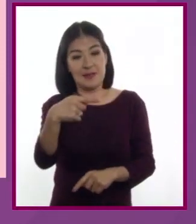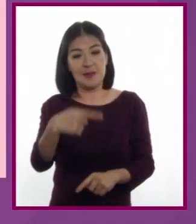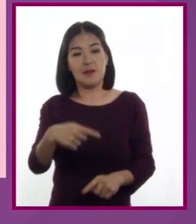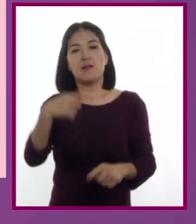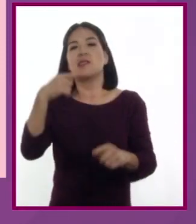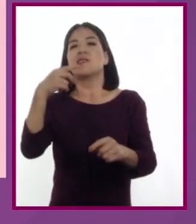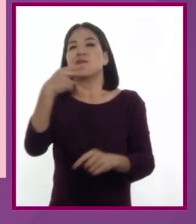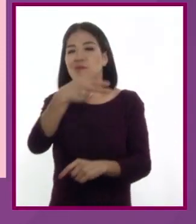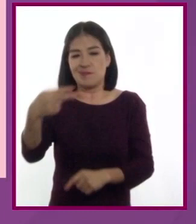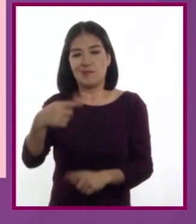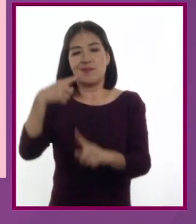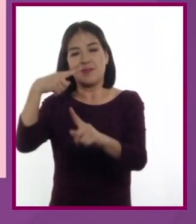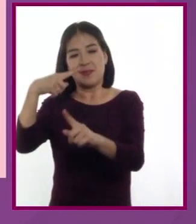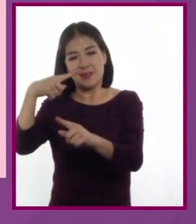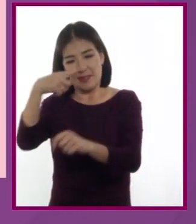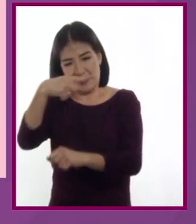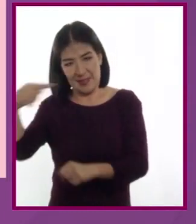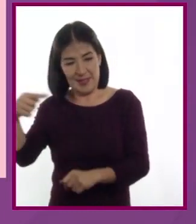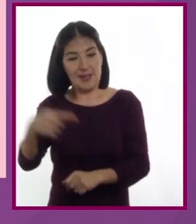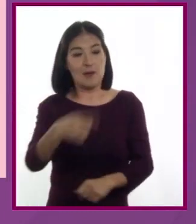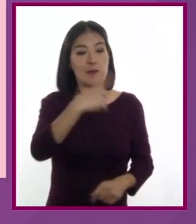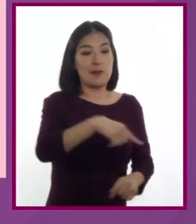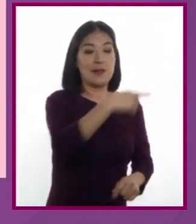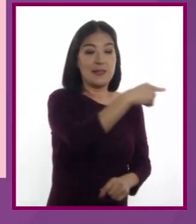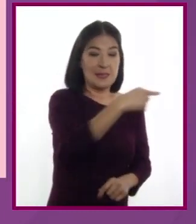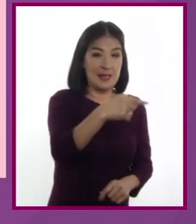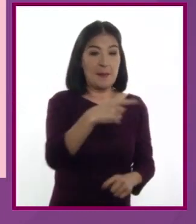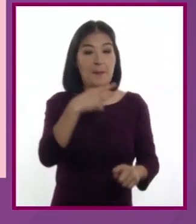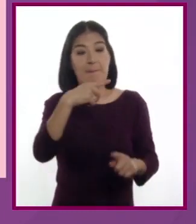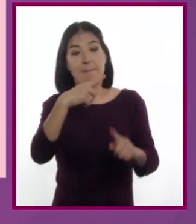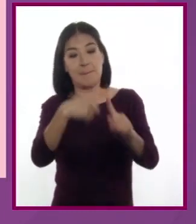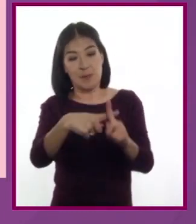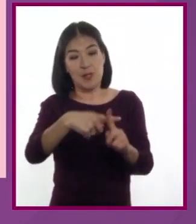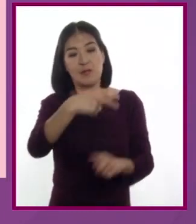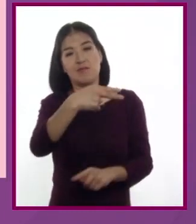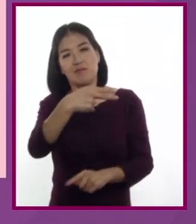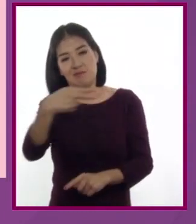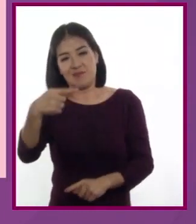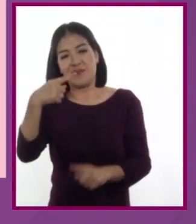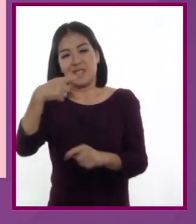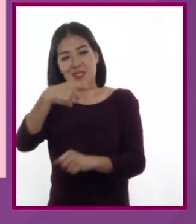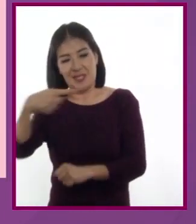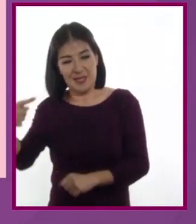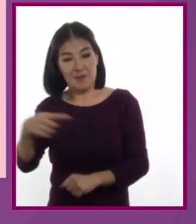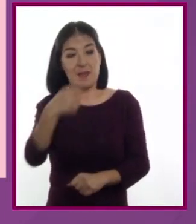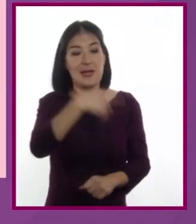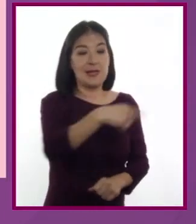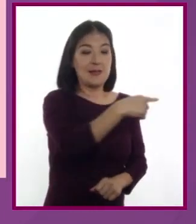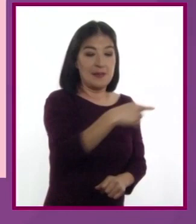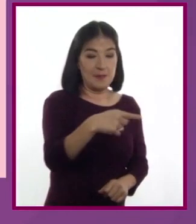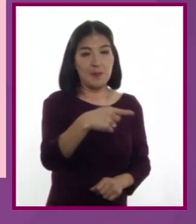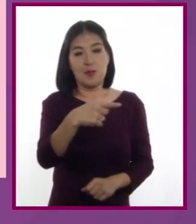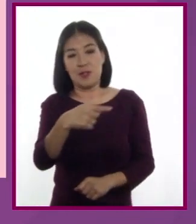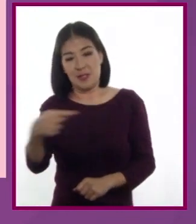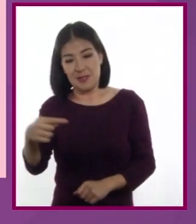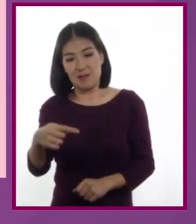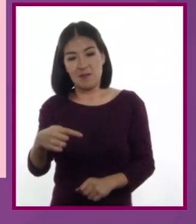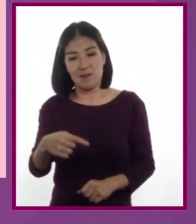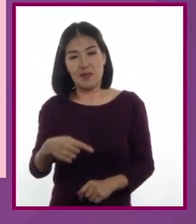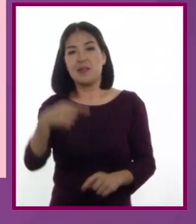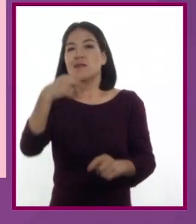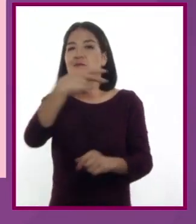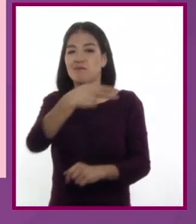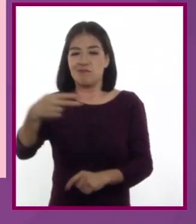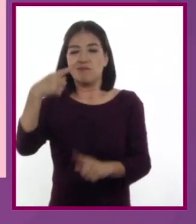a negativo. Negativo por positivo es igual a negativo. Y negativo por negativo es